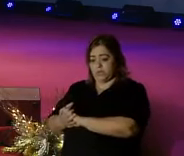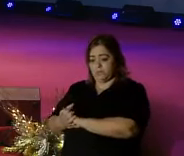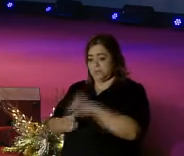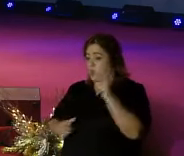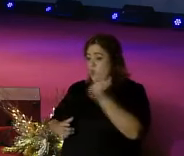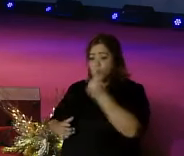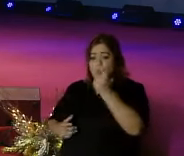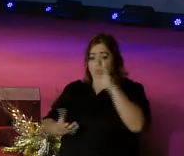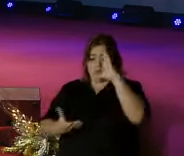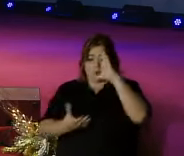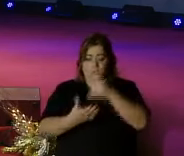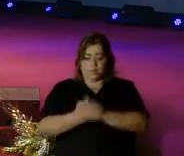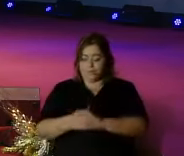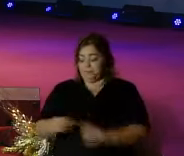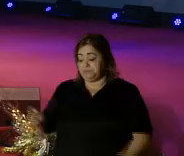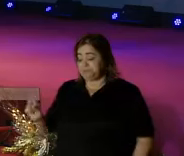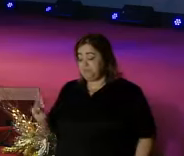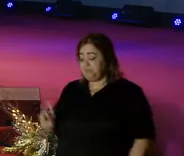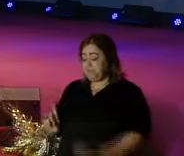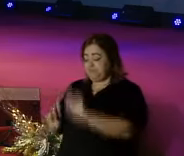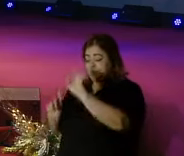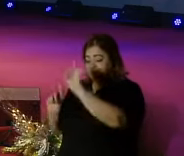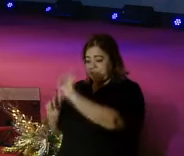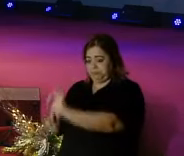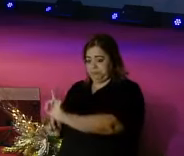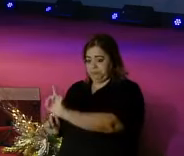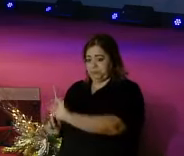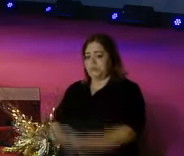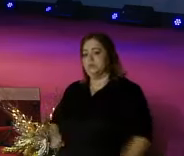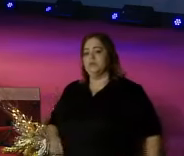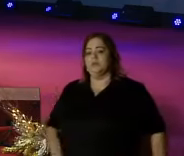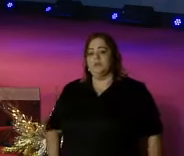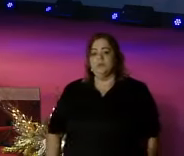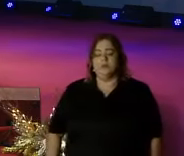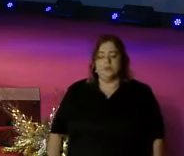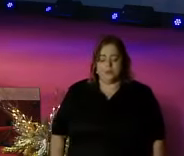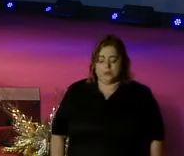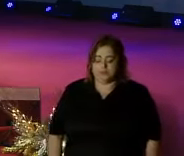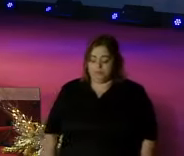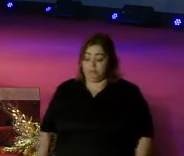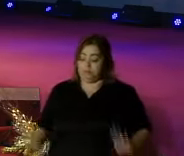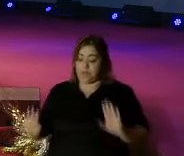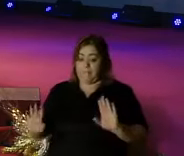cree. Por un momento hubo una paralización allí,